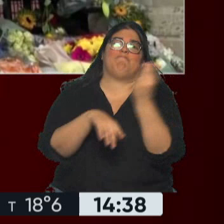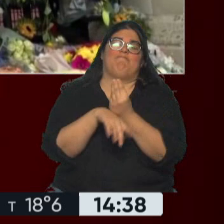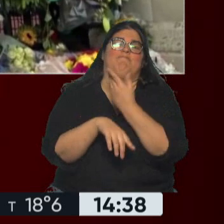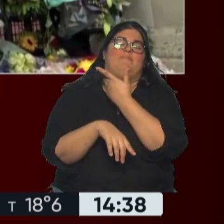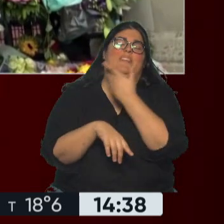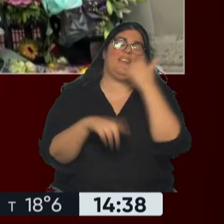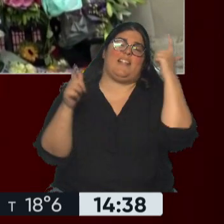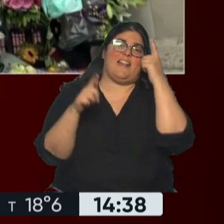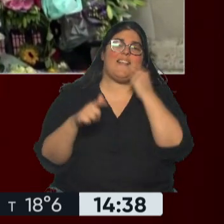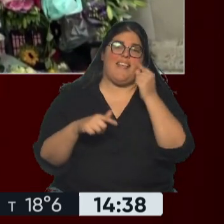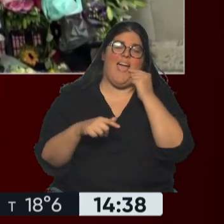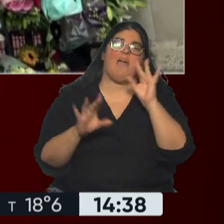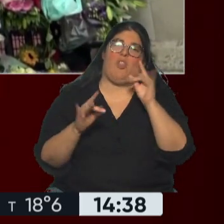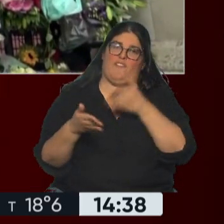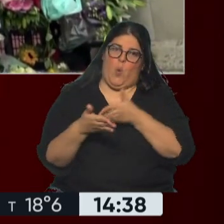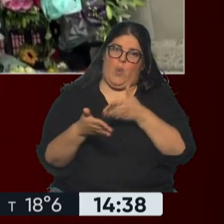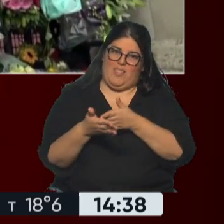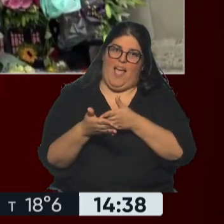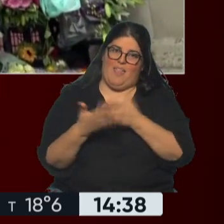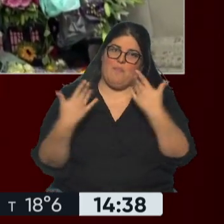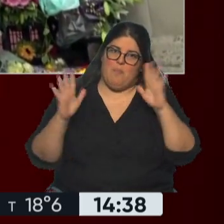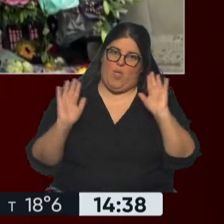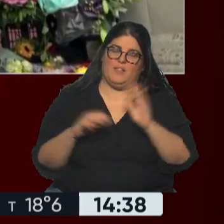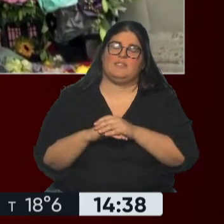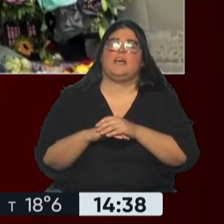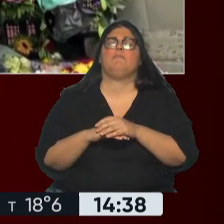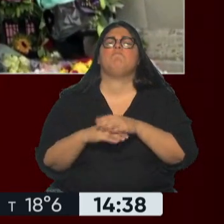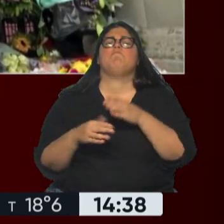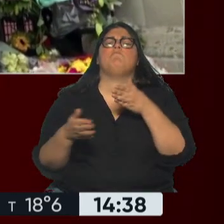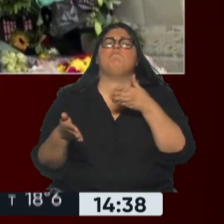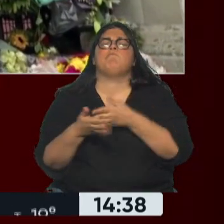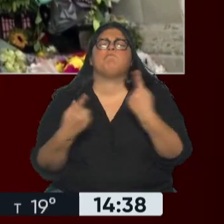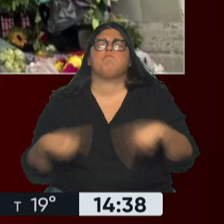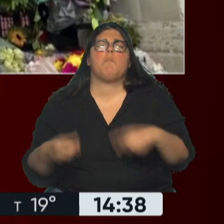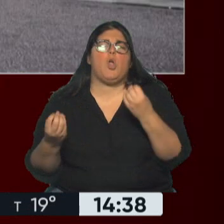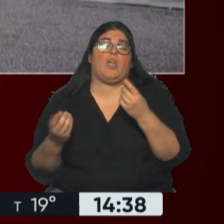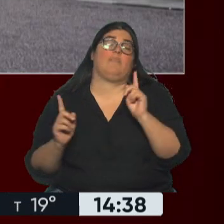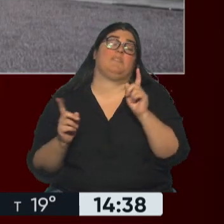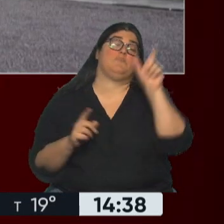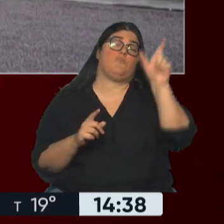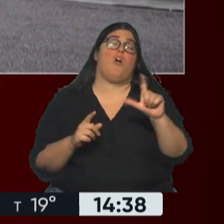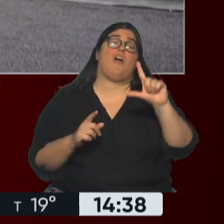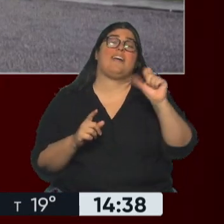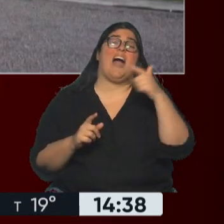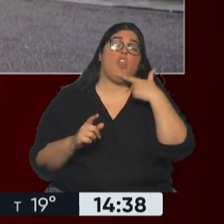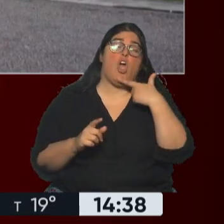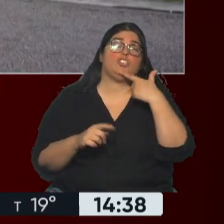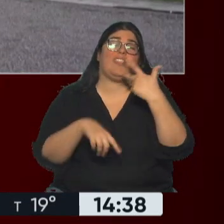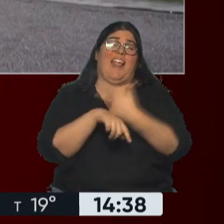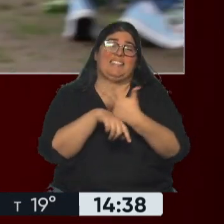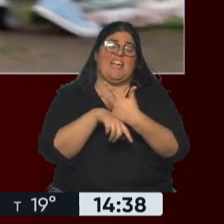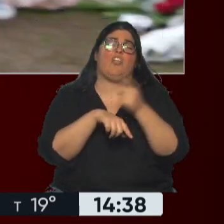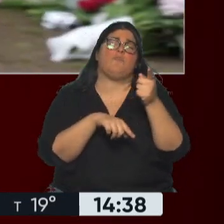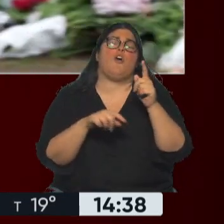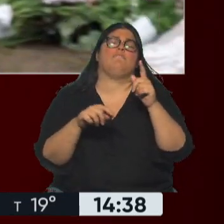tener posiblemente el rey Carlos III. Primero porque la popularidad de Carlos III es bastante más baja. De hecho,